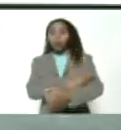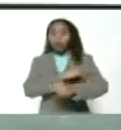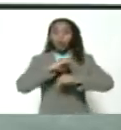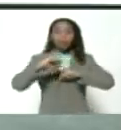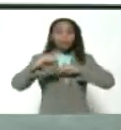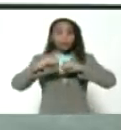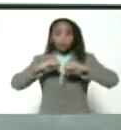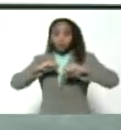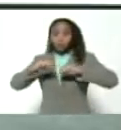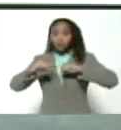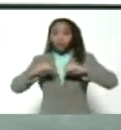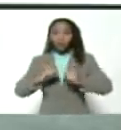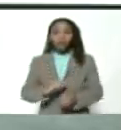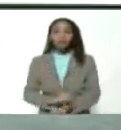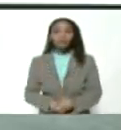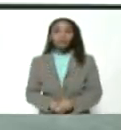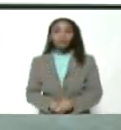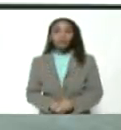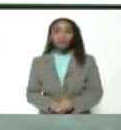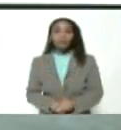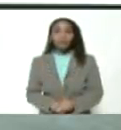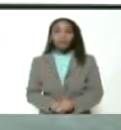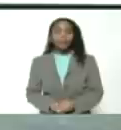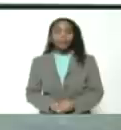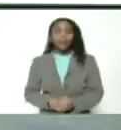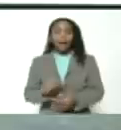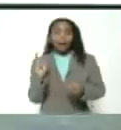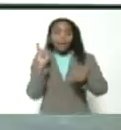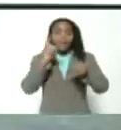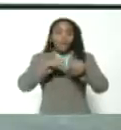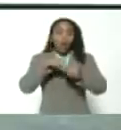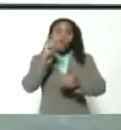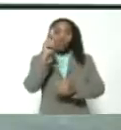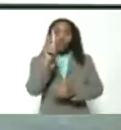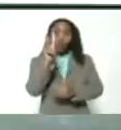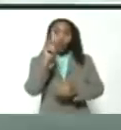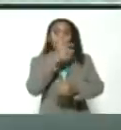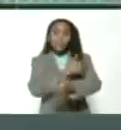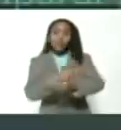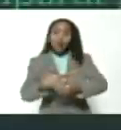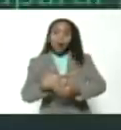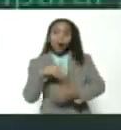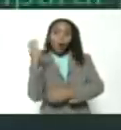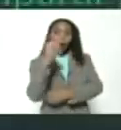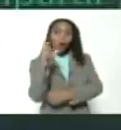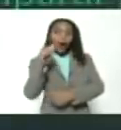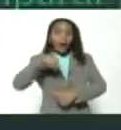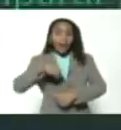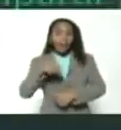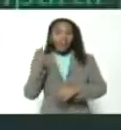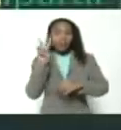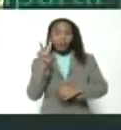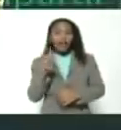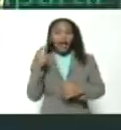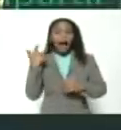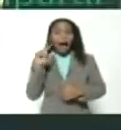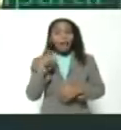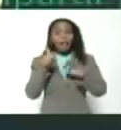movimiento. Tiene inscrito más de 2 millones de colombianos en Venezuela. Hay 6 millones de